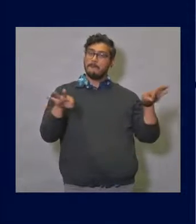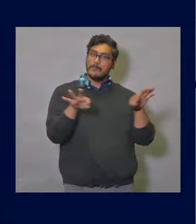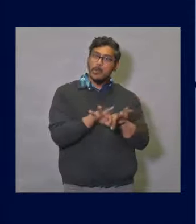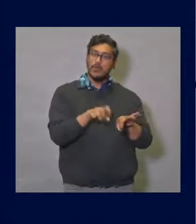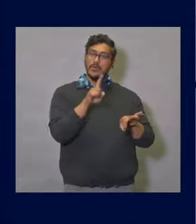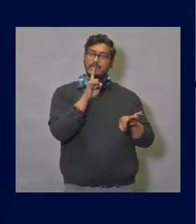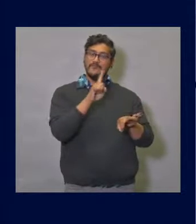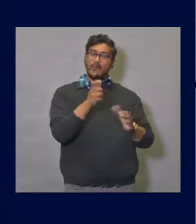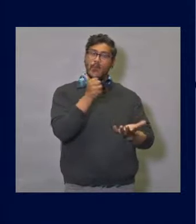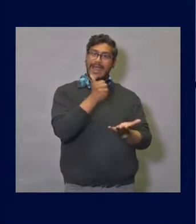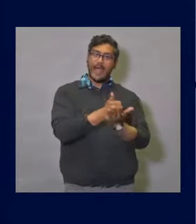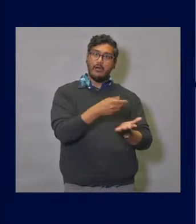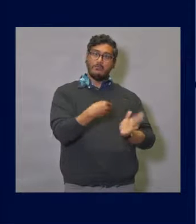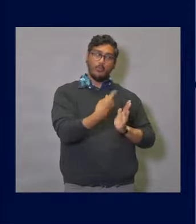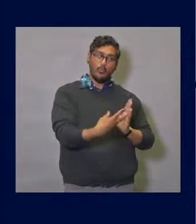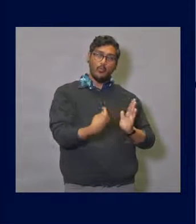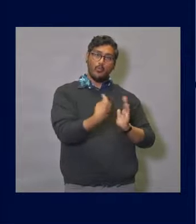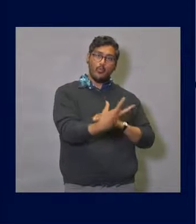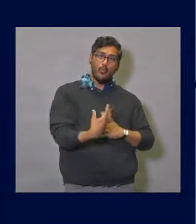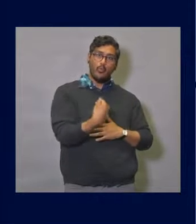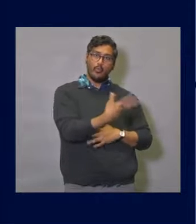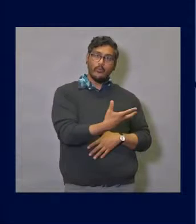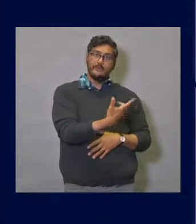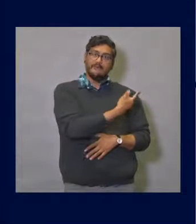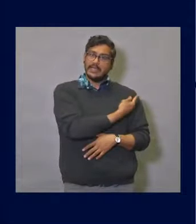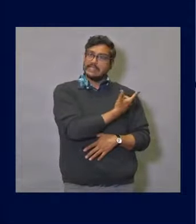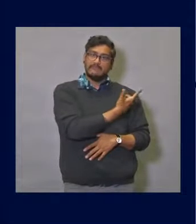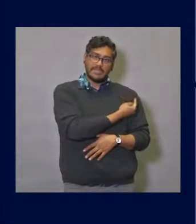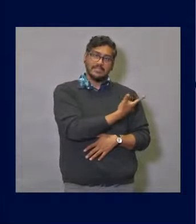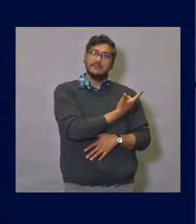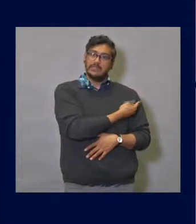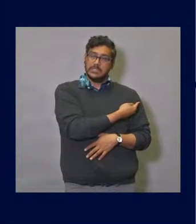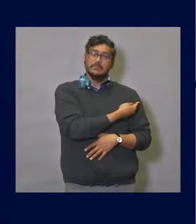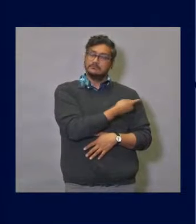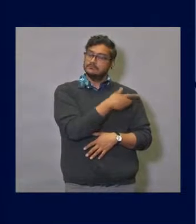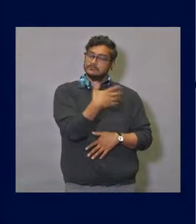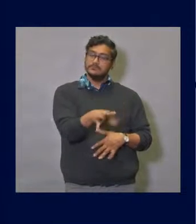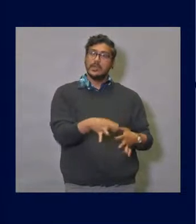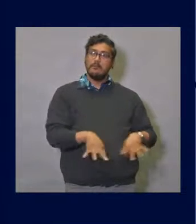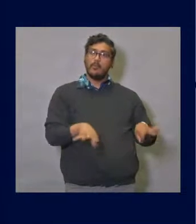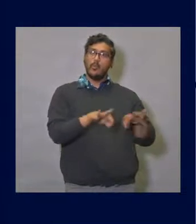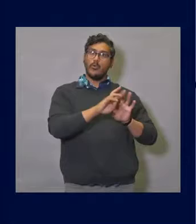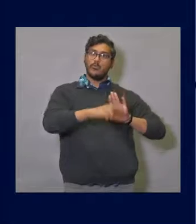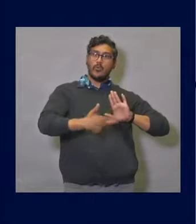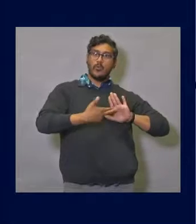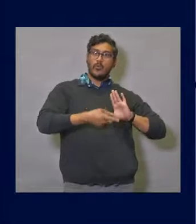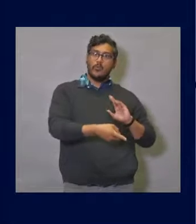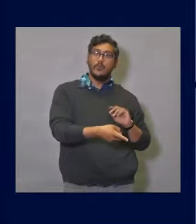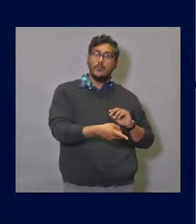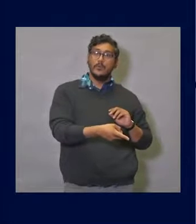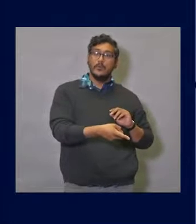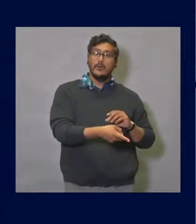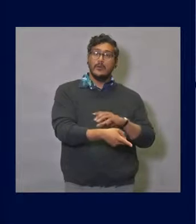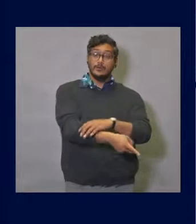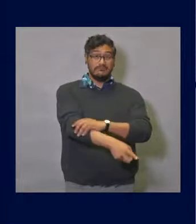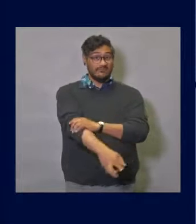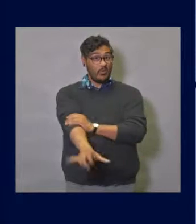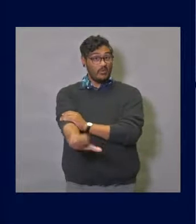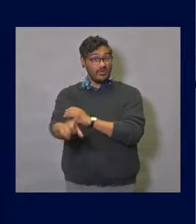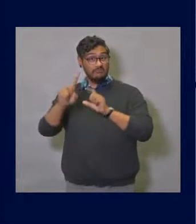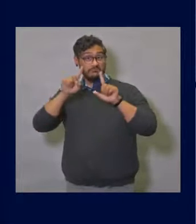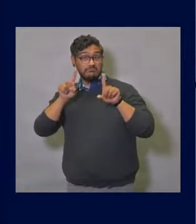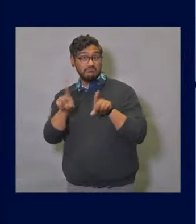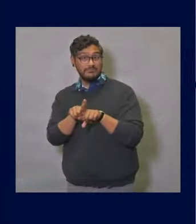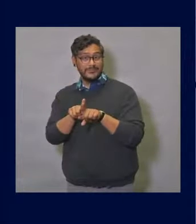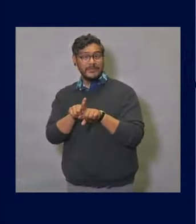la coordinación local y la repartición de vacunas por parte del Estado. Según el acuerdo, el Departamento de